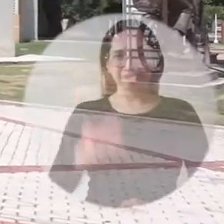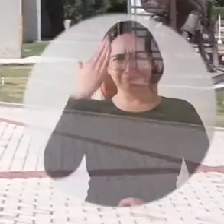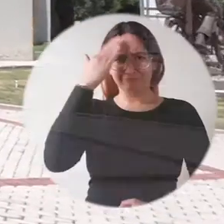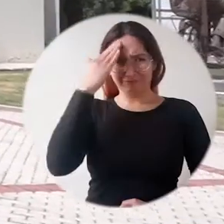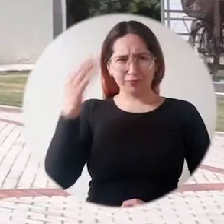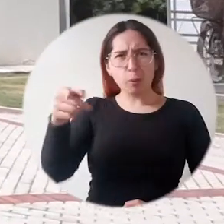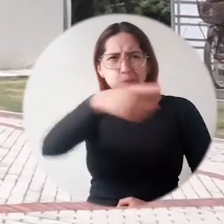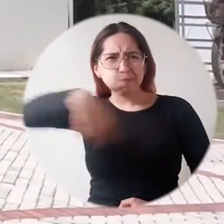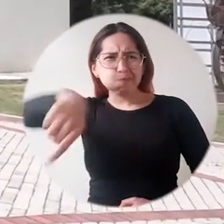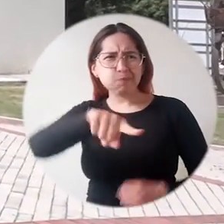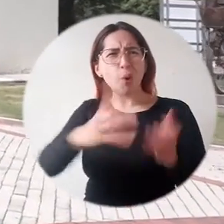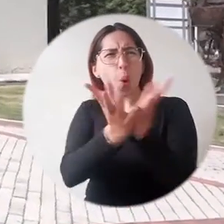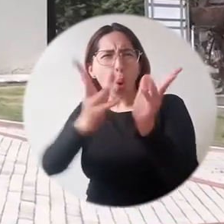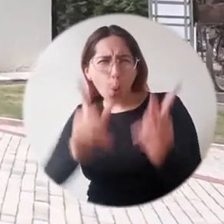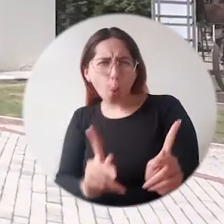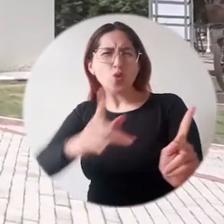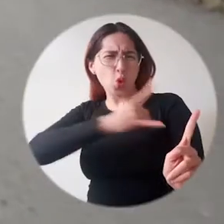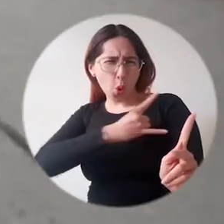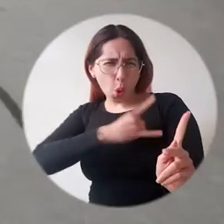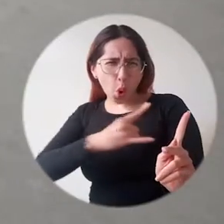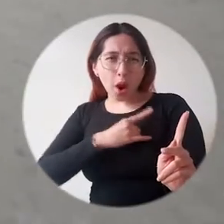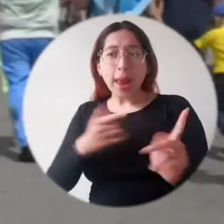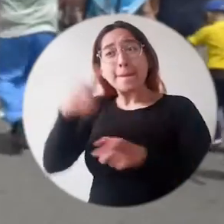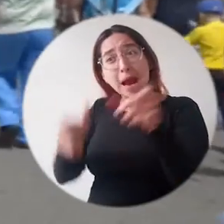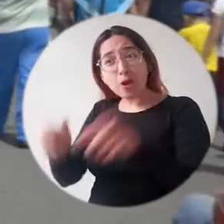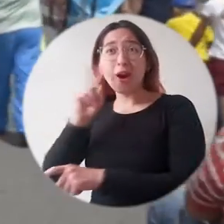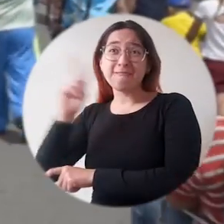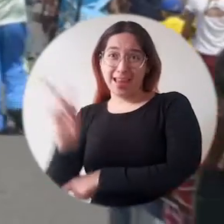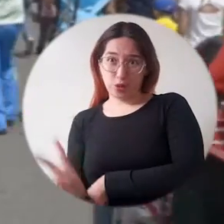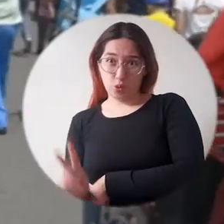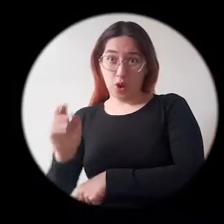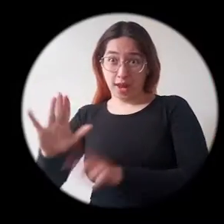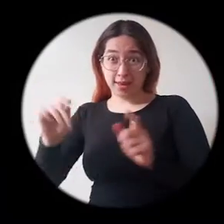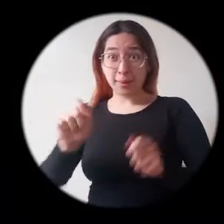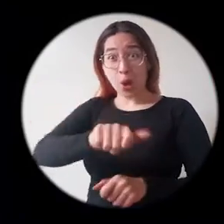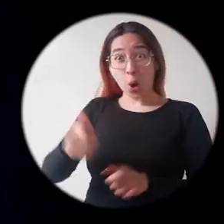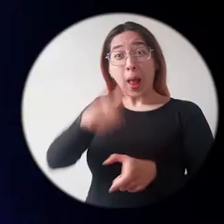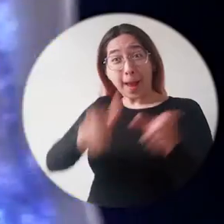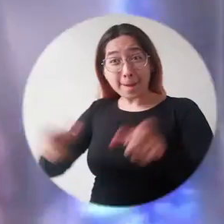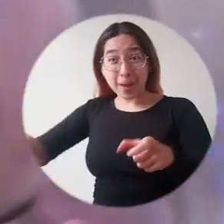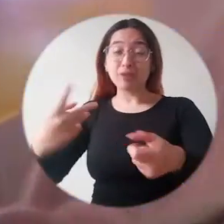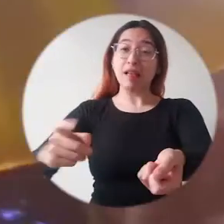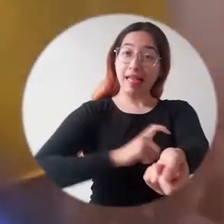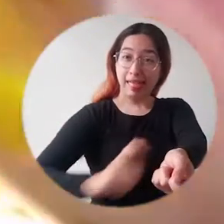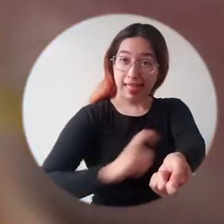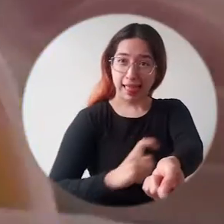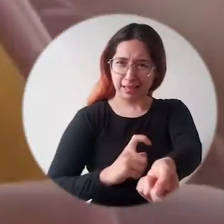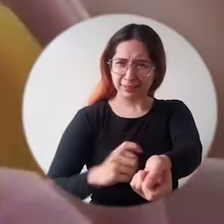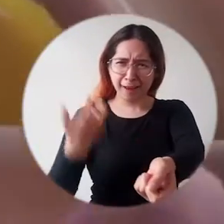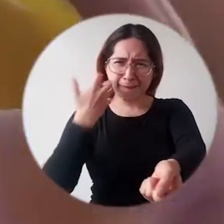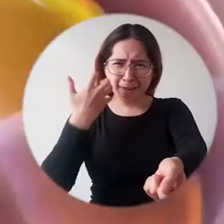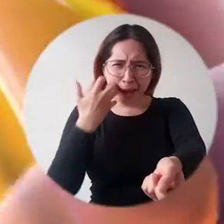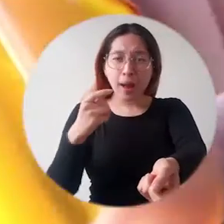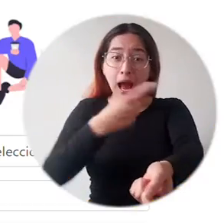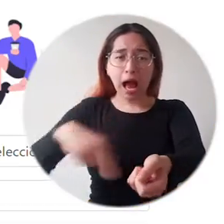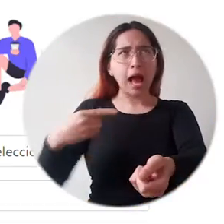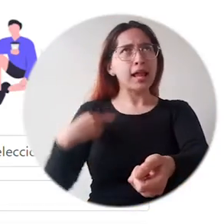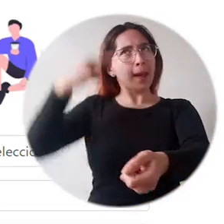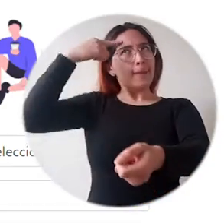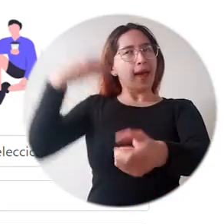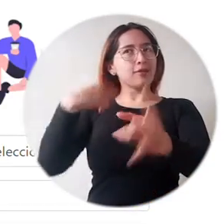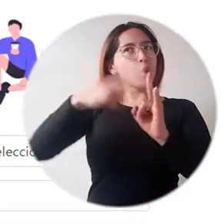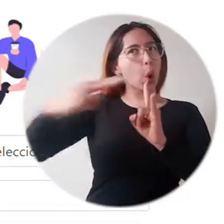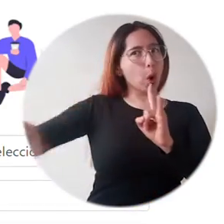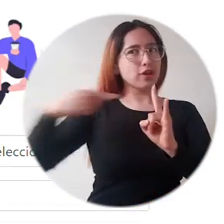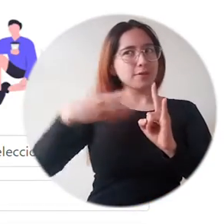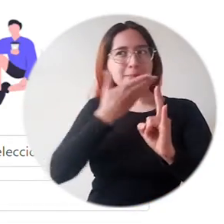pensando en el bienestar de estudiantes universitarios personas migrantes venezolanas y pacientes con diabetes mellitus tipo 2 la universidad